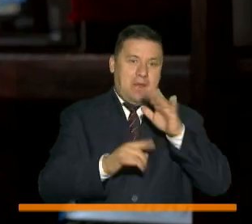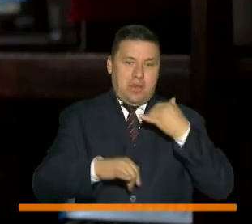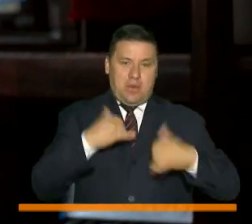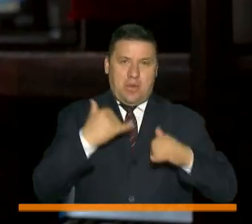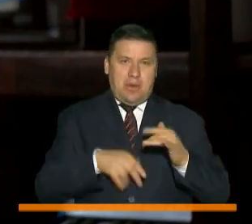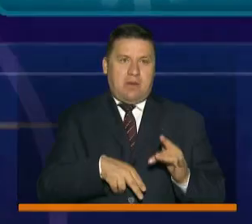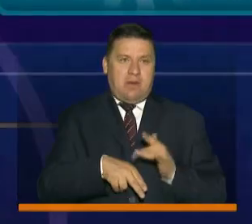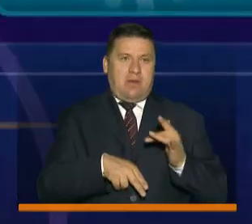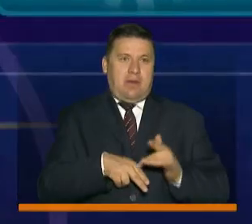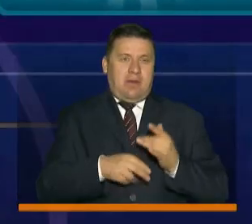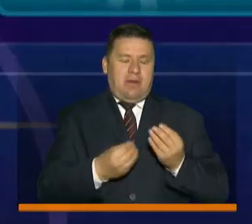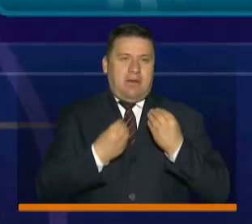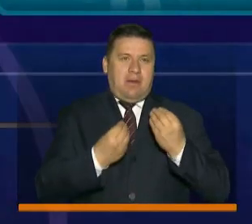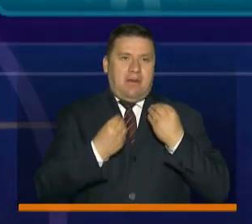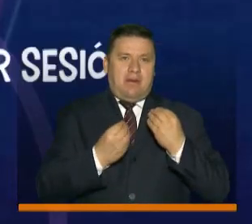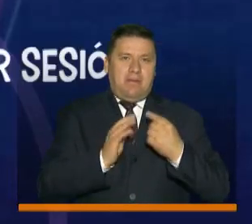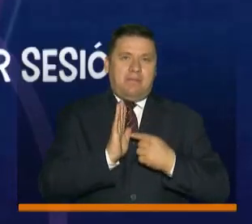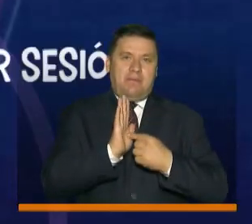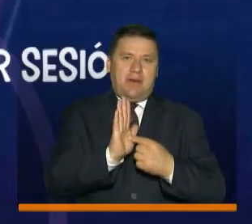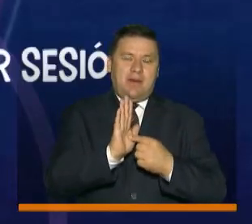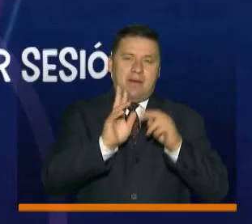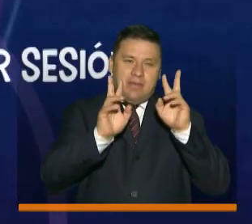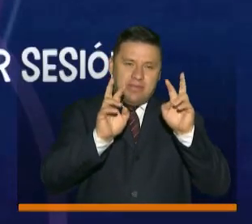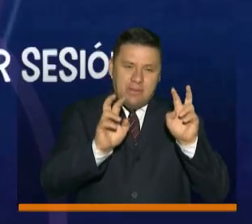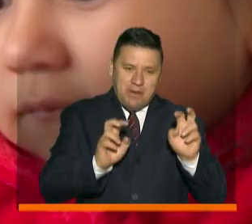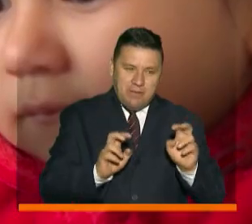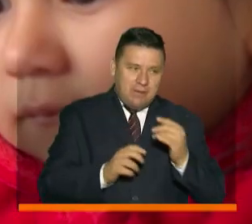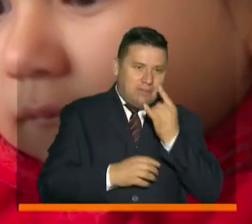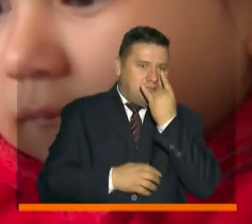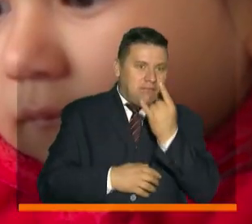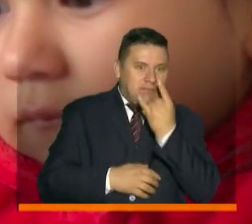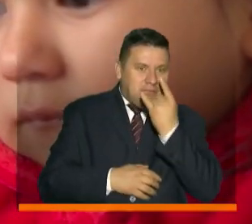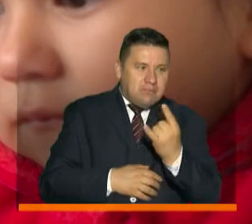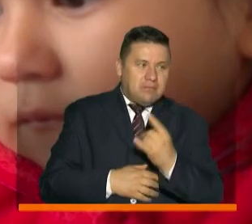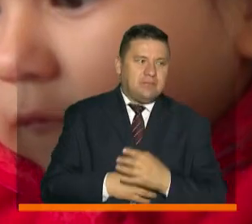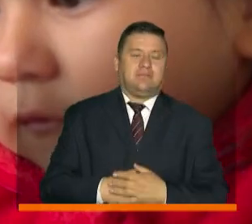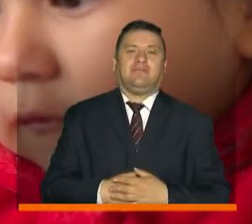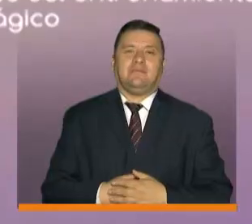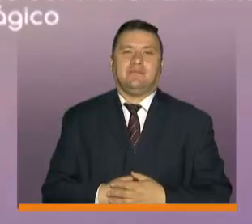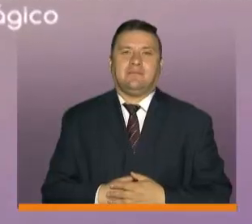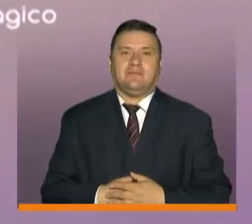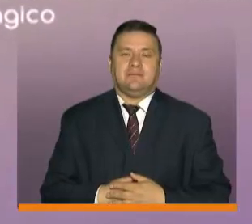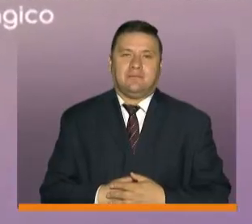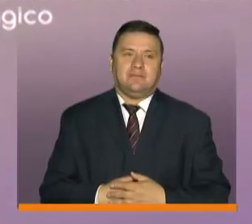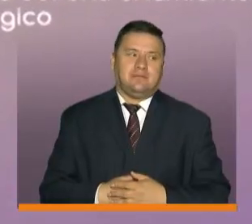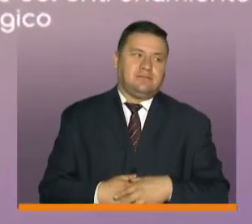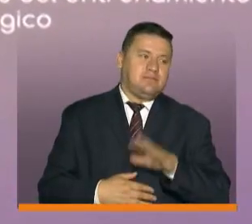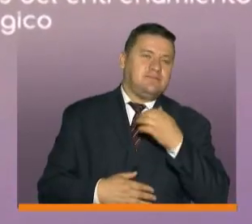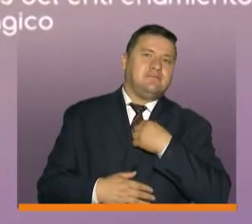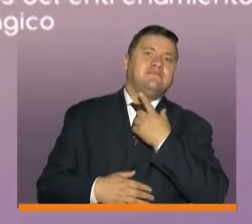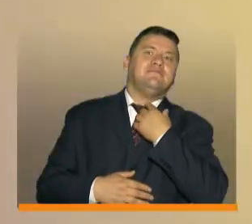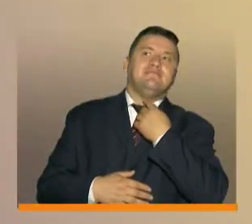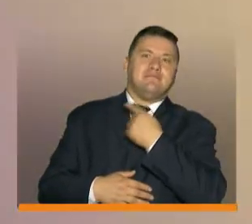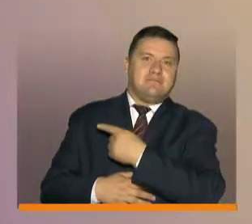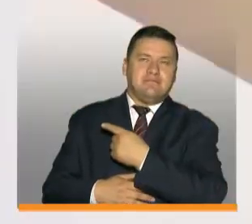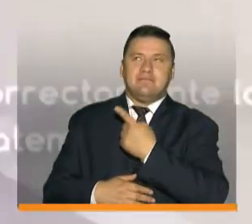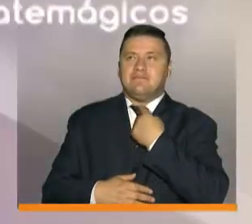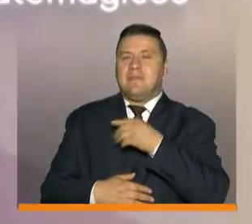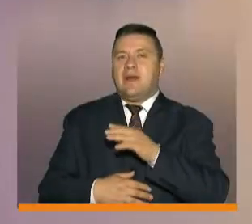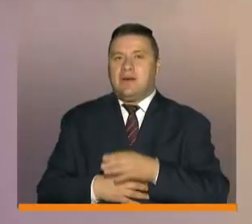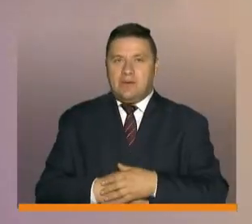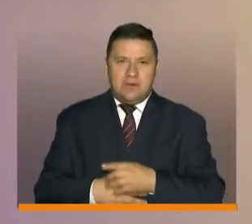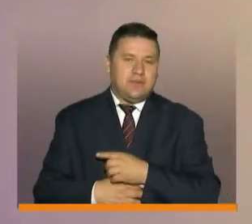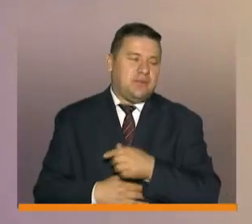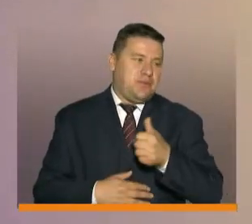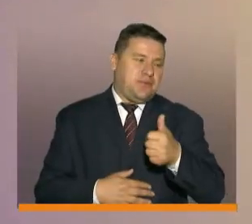que estimula su práctica, presentando los contenidos de manera atractiva para todos. Lo que más me gusta de la aplicación Oráculo